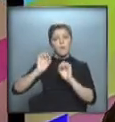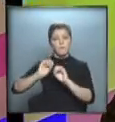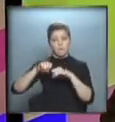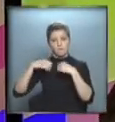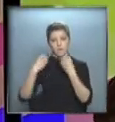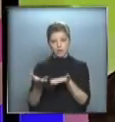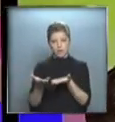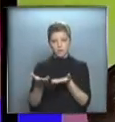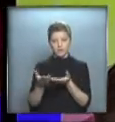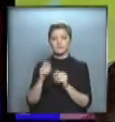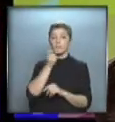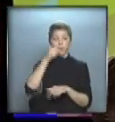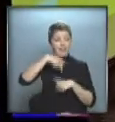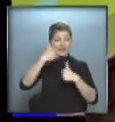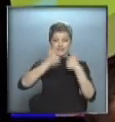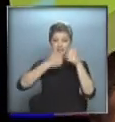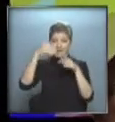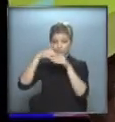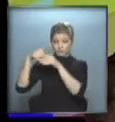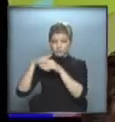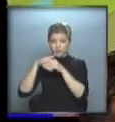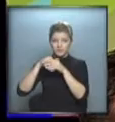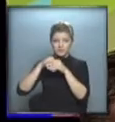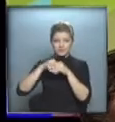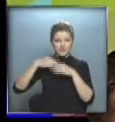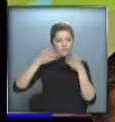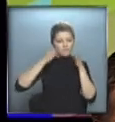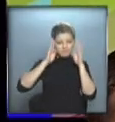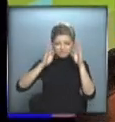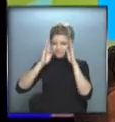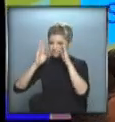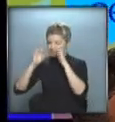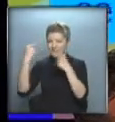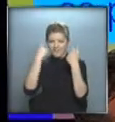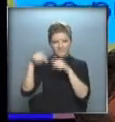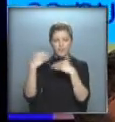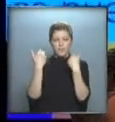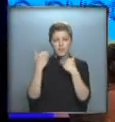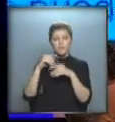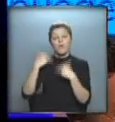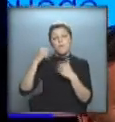caudal, porque en esta elección ha habido muchas alternativas y creo que hacia octubre se van a reducir.